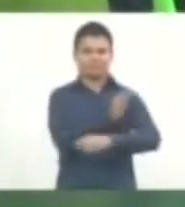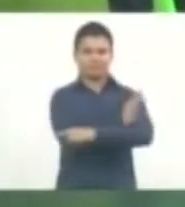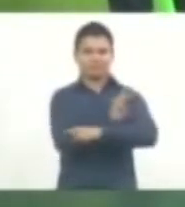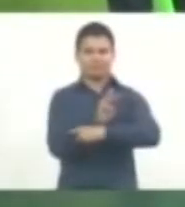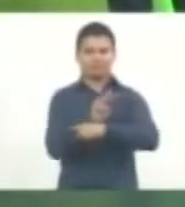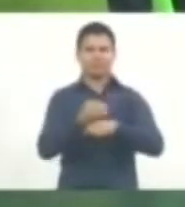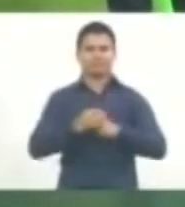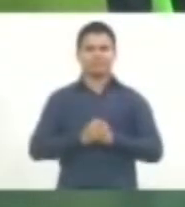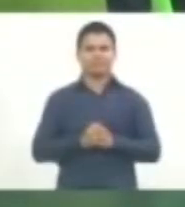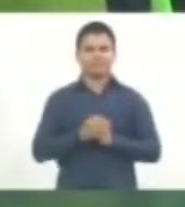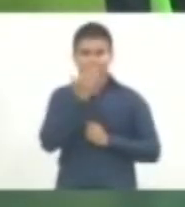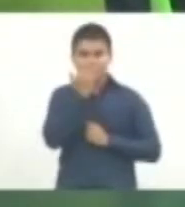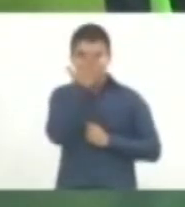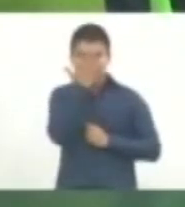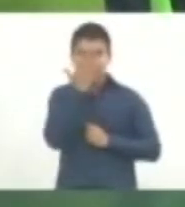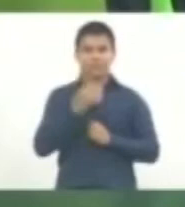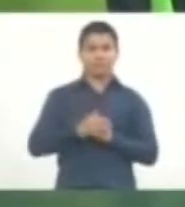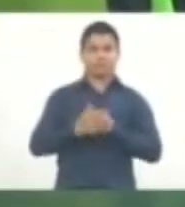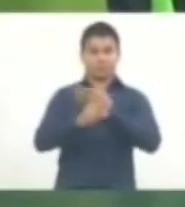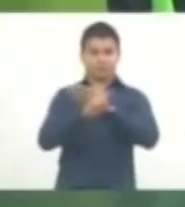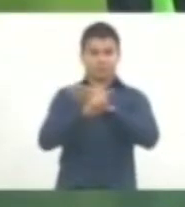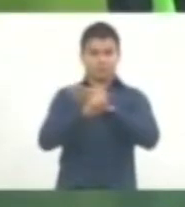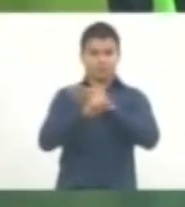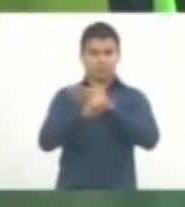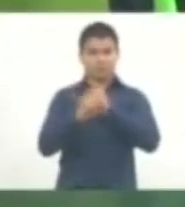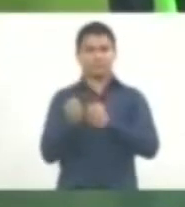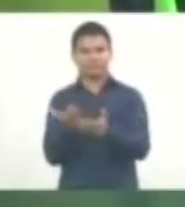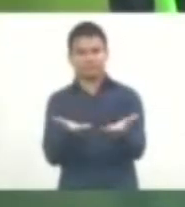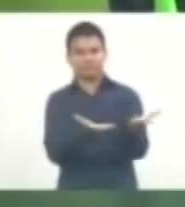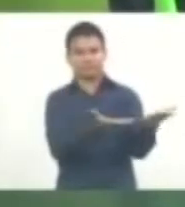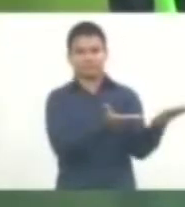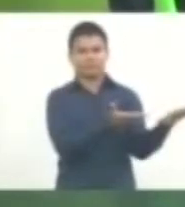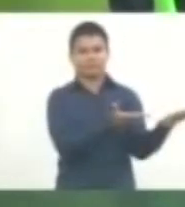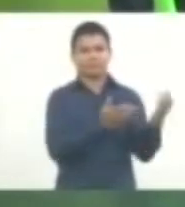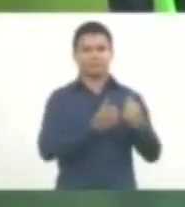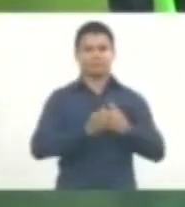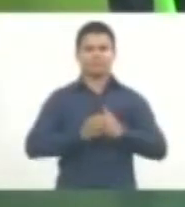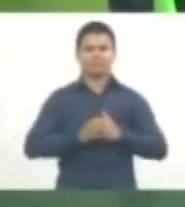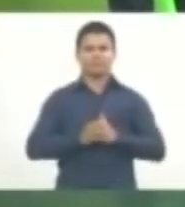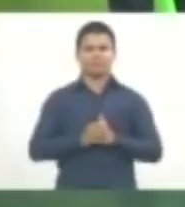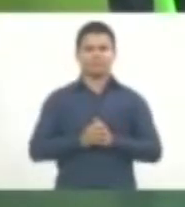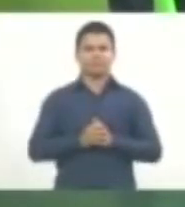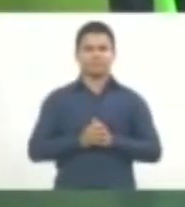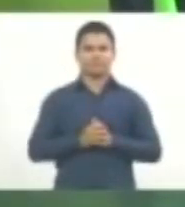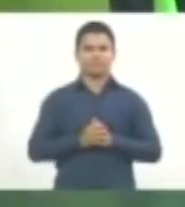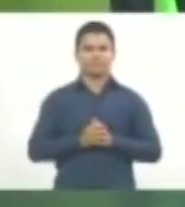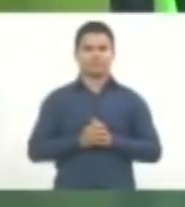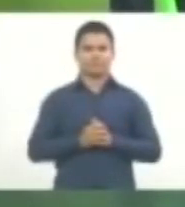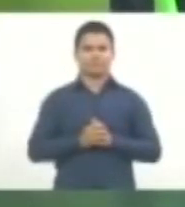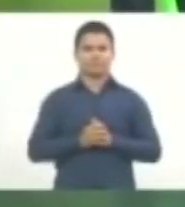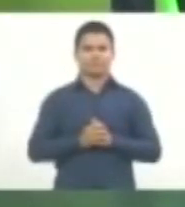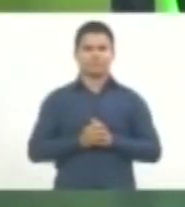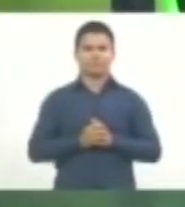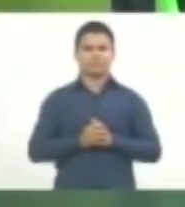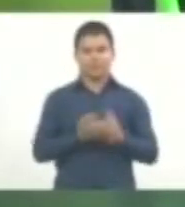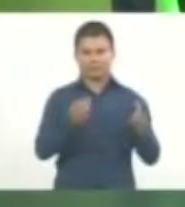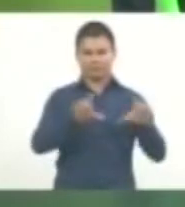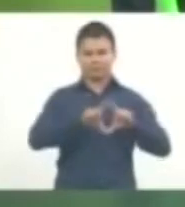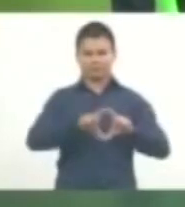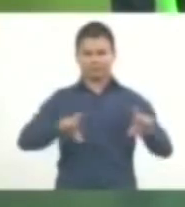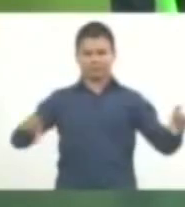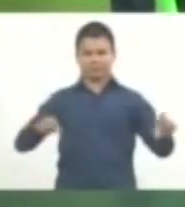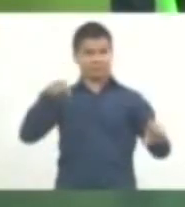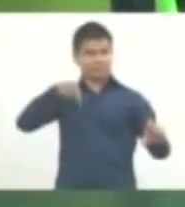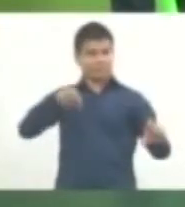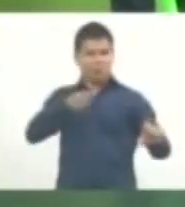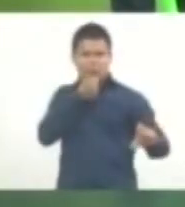www.lasnoticias.co. En Facebook nos pueden encontrar como Las Noticias de Telecaribe 6:30. Y en Twitter como arroba Las Noticias 6:30, aquí están los titulares que en el